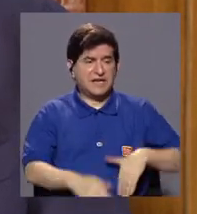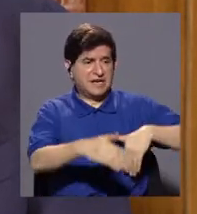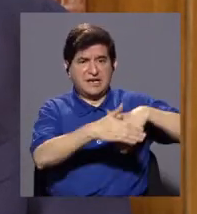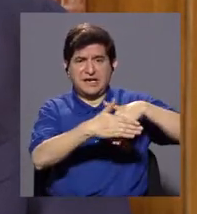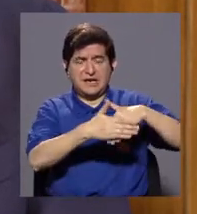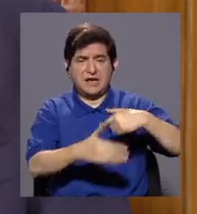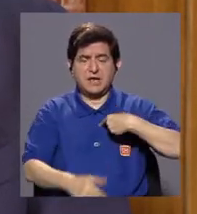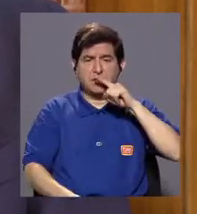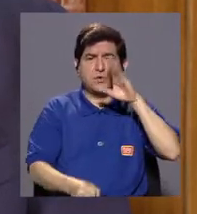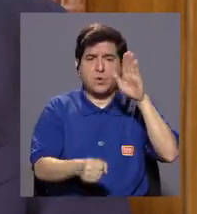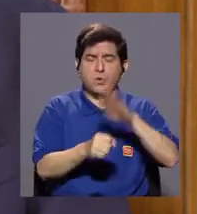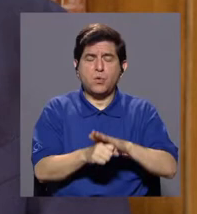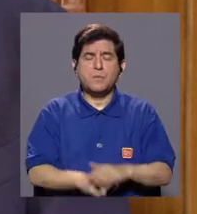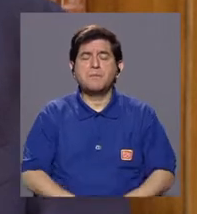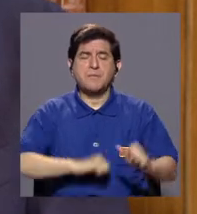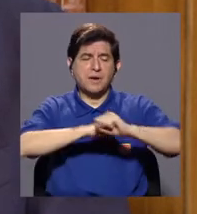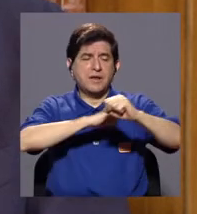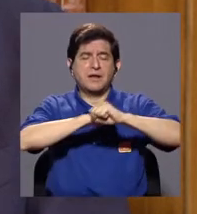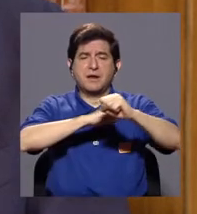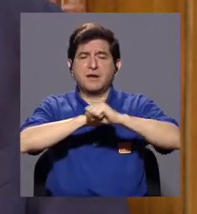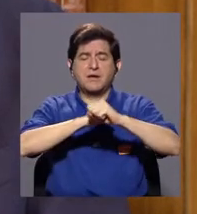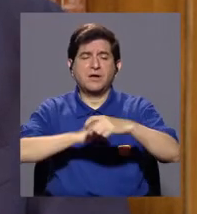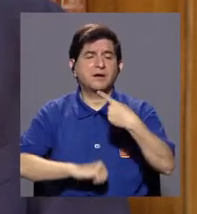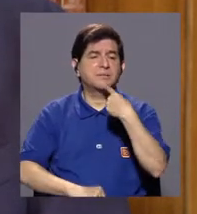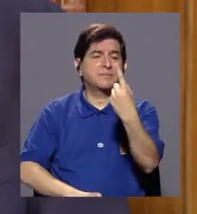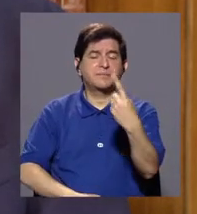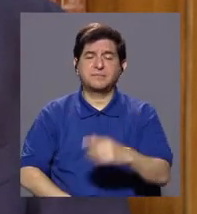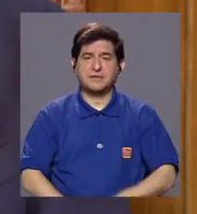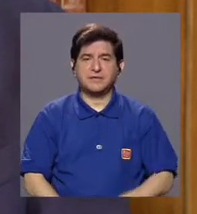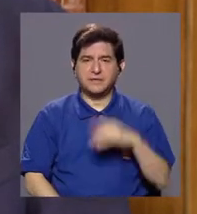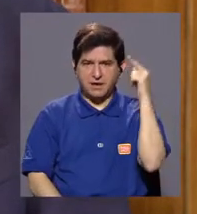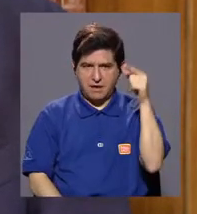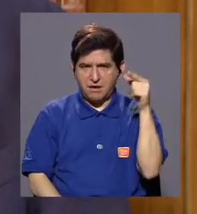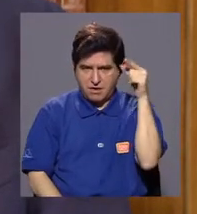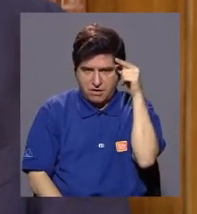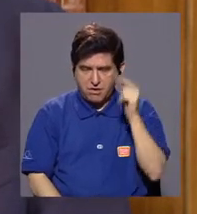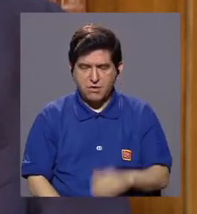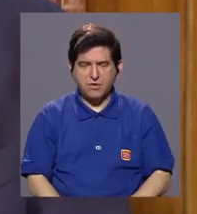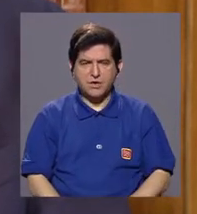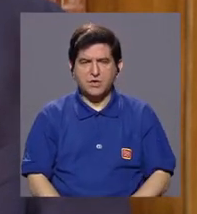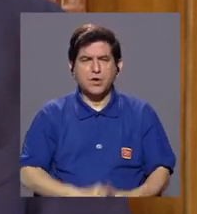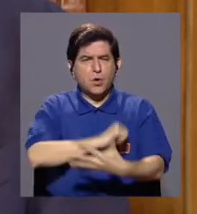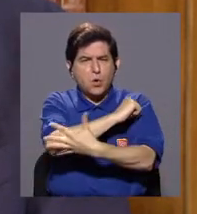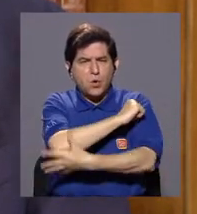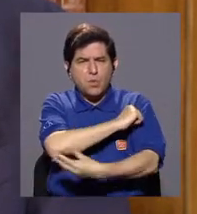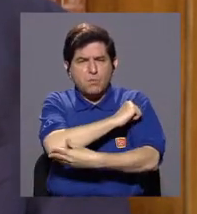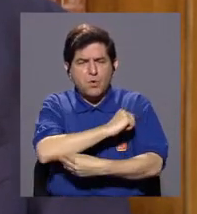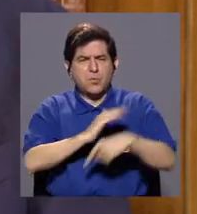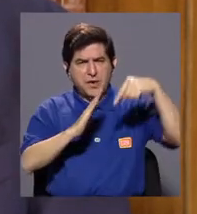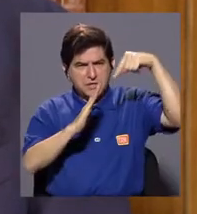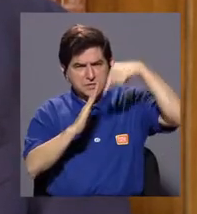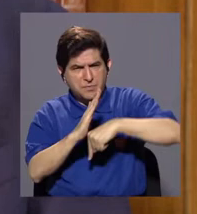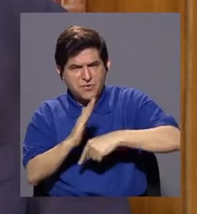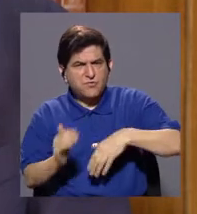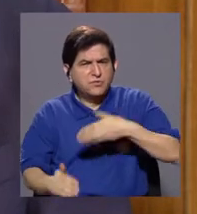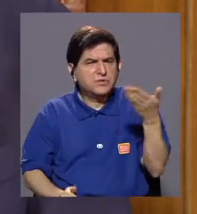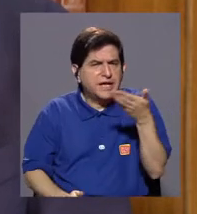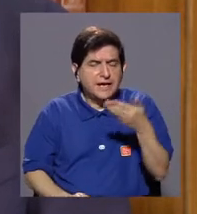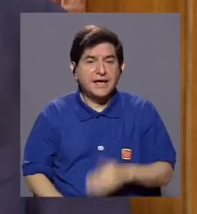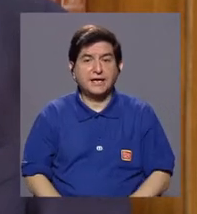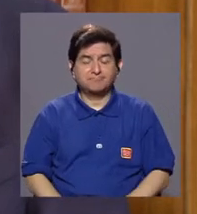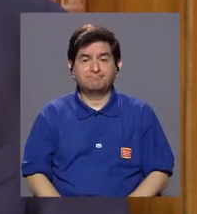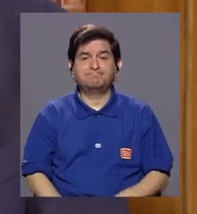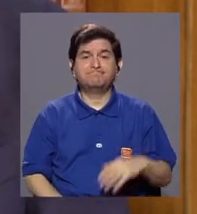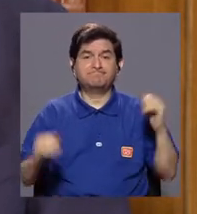pudiera cumplir con mis promesas de campaña. Evidentemente, nada empobrece más que la guerra